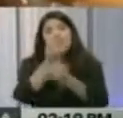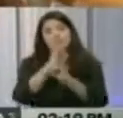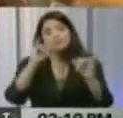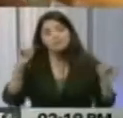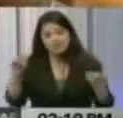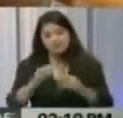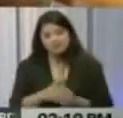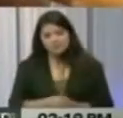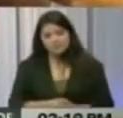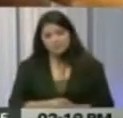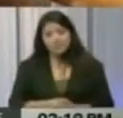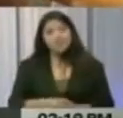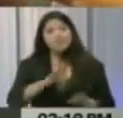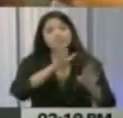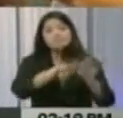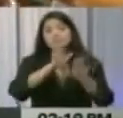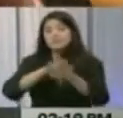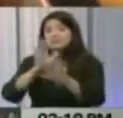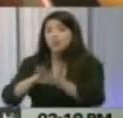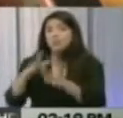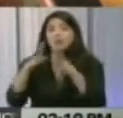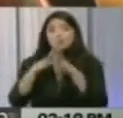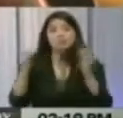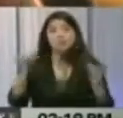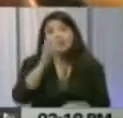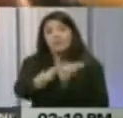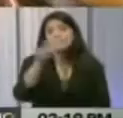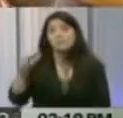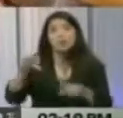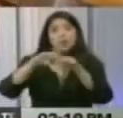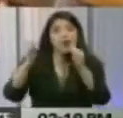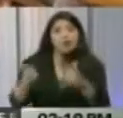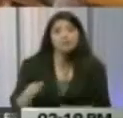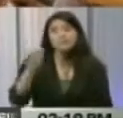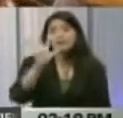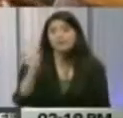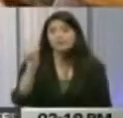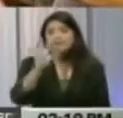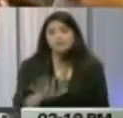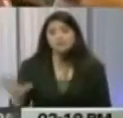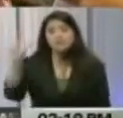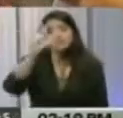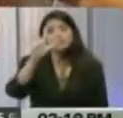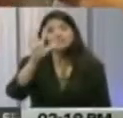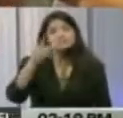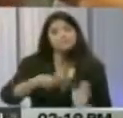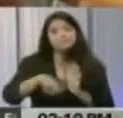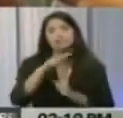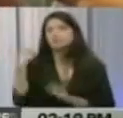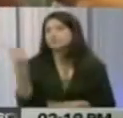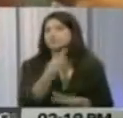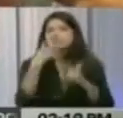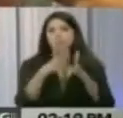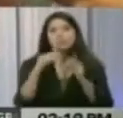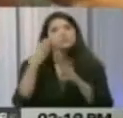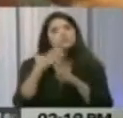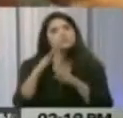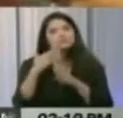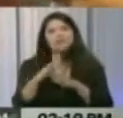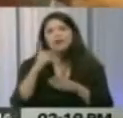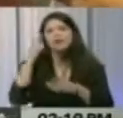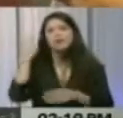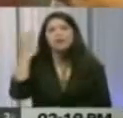independentista. Asimismo, invitamos a todas las iniciativas que tengan los artistas de nuestro país. Insisto, todos y todas, independientemente